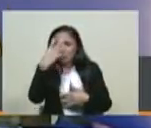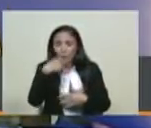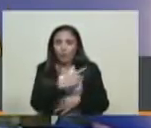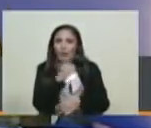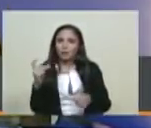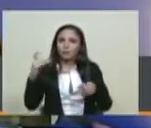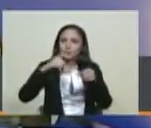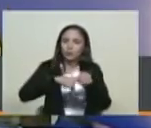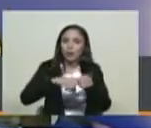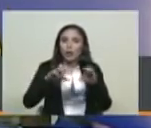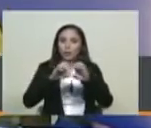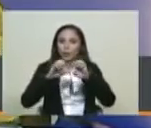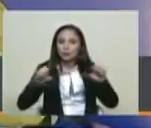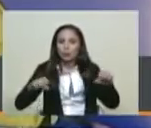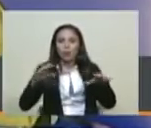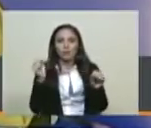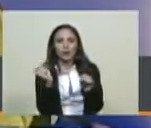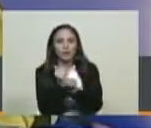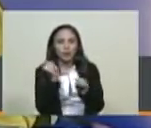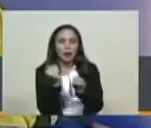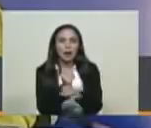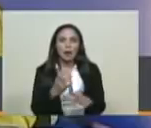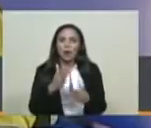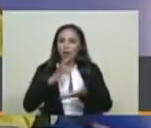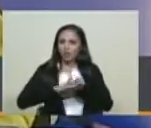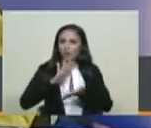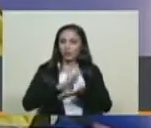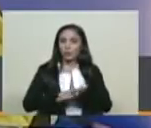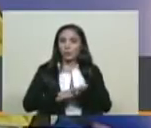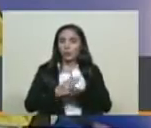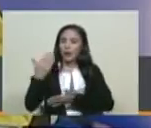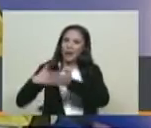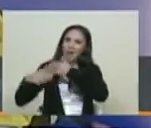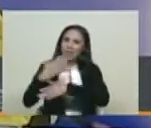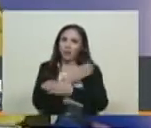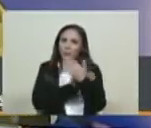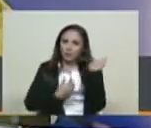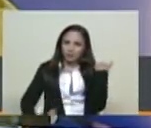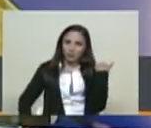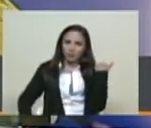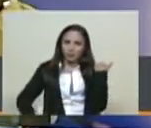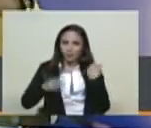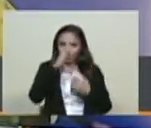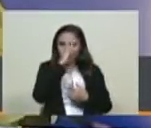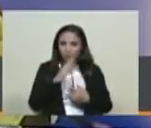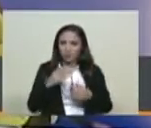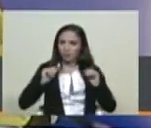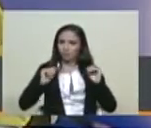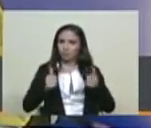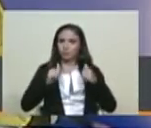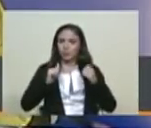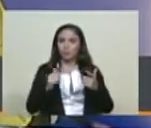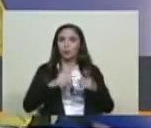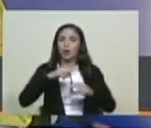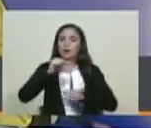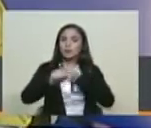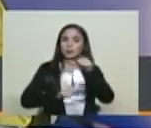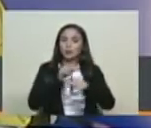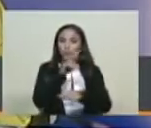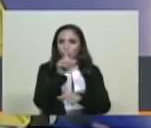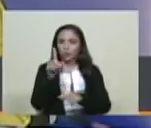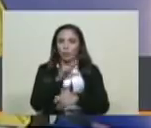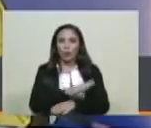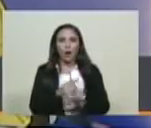educación, al trabajo, a la vida. Lula da Silva ha sido, en el arranque de este siglo XXI, símbolo